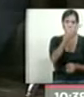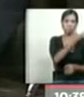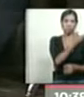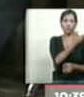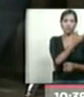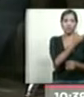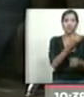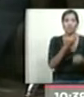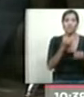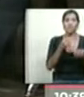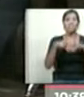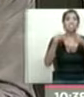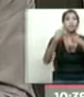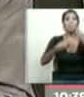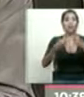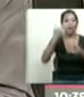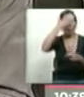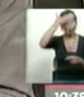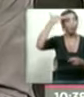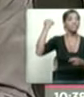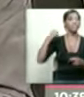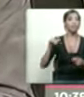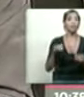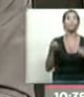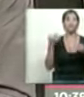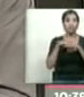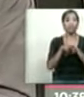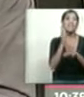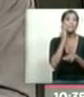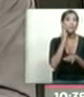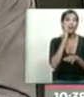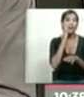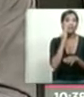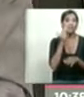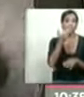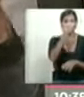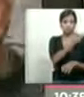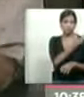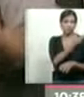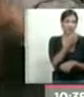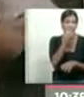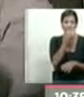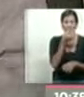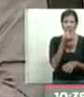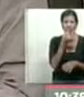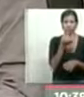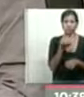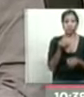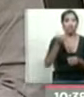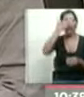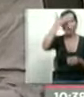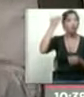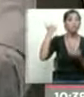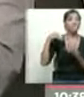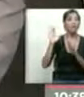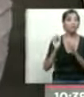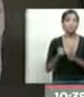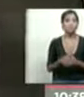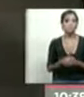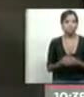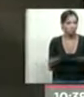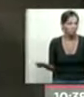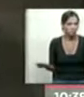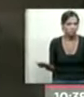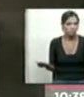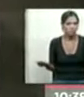que después olvidaron, porque inclusive la mamá de Oscar Pérez la tienen olvidada. Y así como ellos construyen un ídolo, esos ídolos